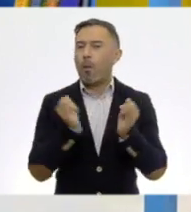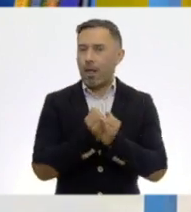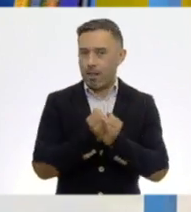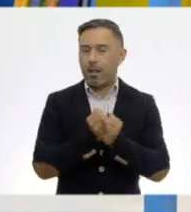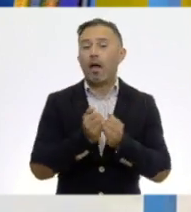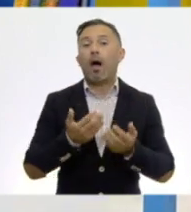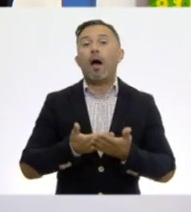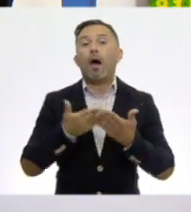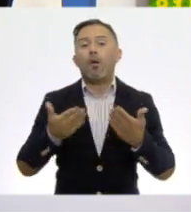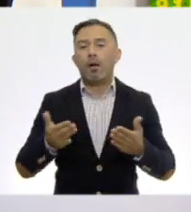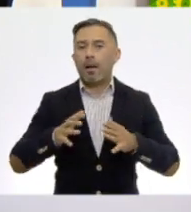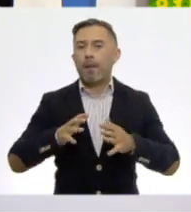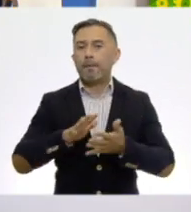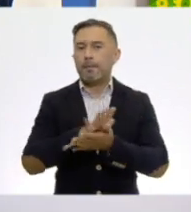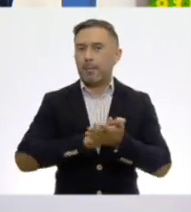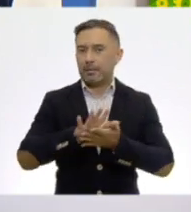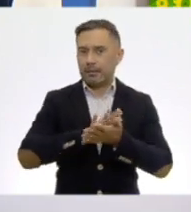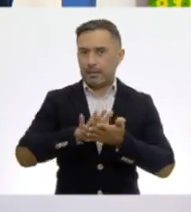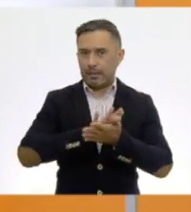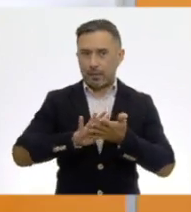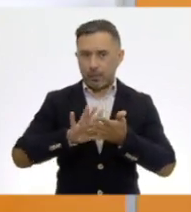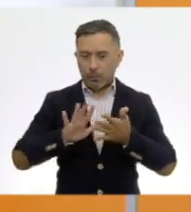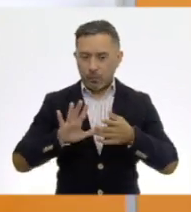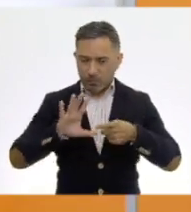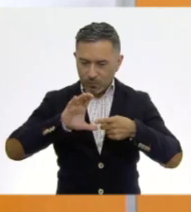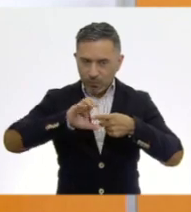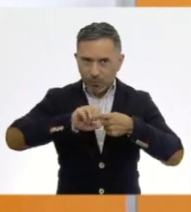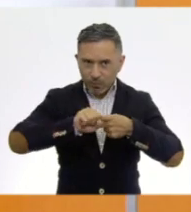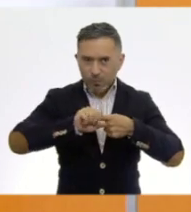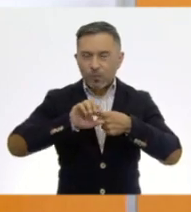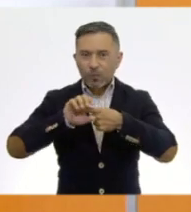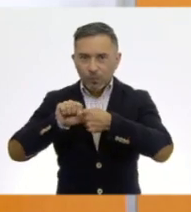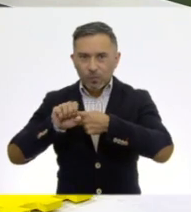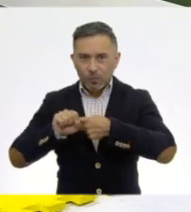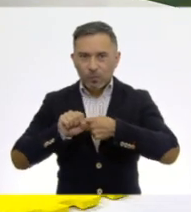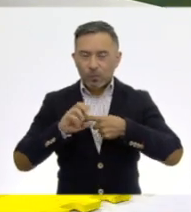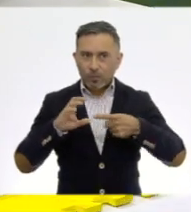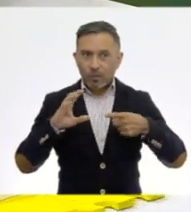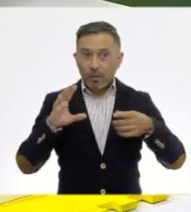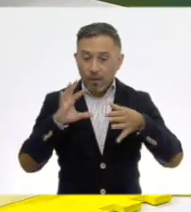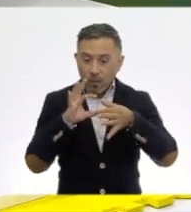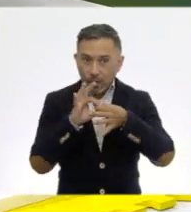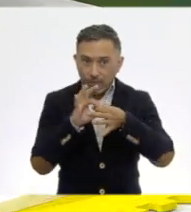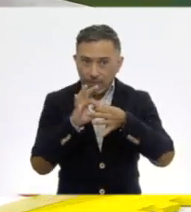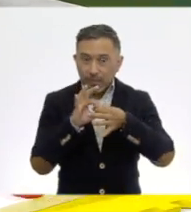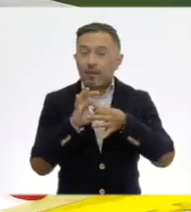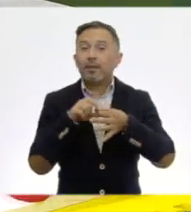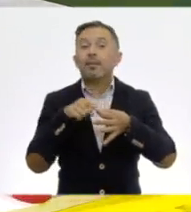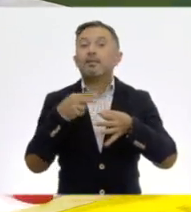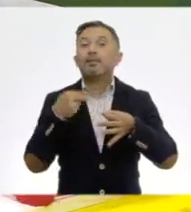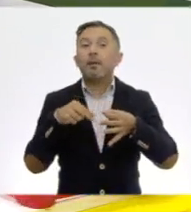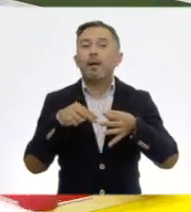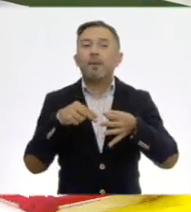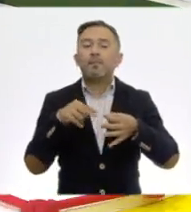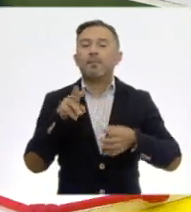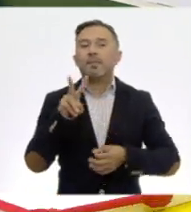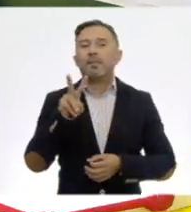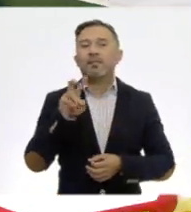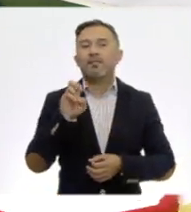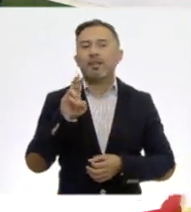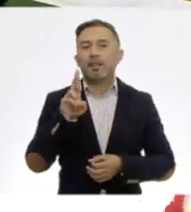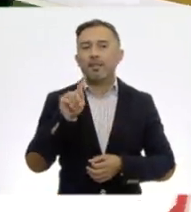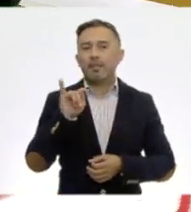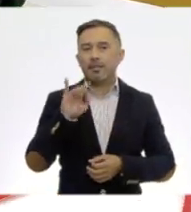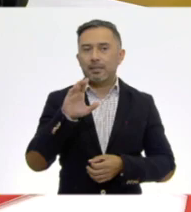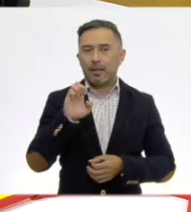plastilina para formar la figura geométrica. Para unirlas y cuando se unen se llaman... Se llaman vértices. Muy bien, Oscar,